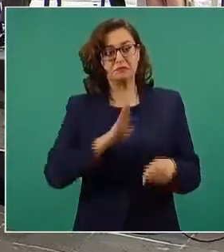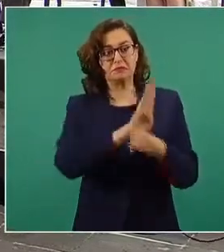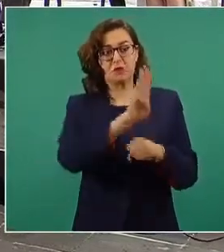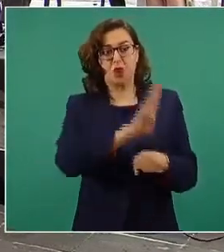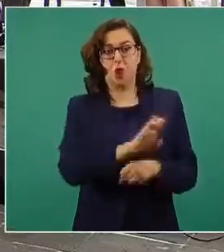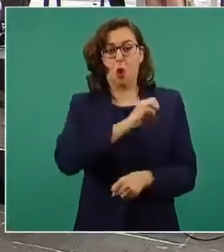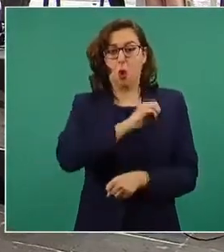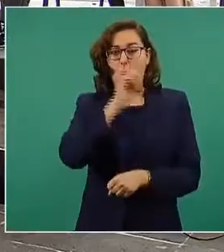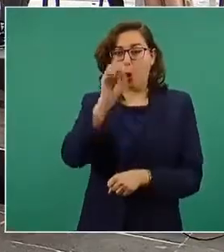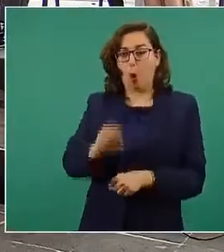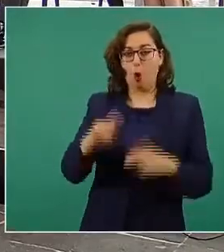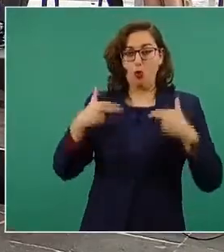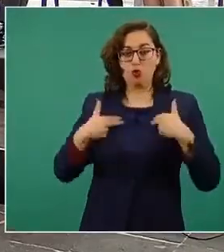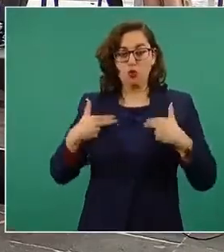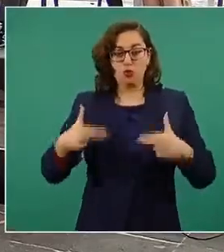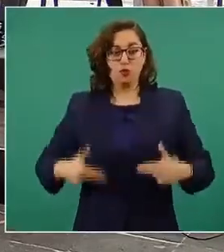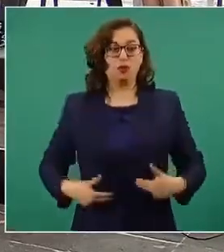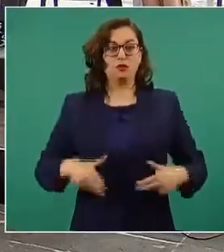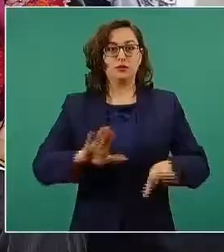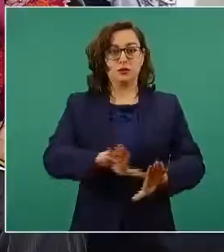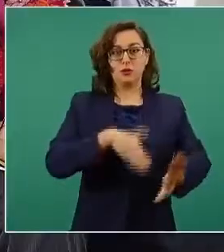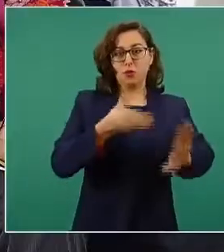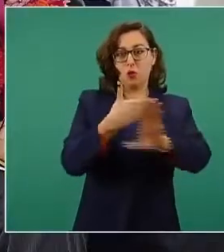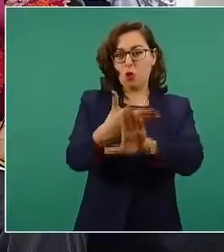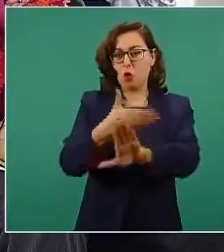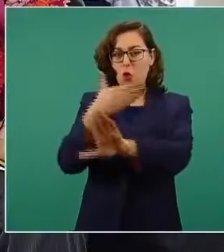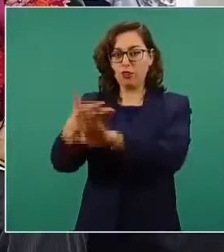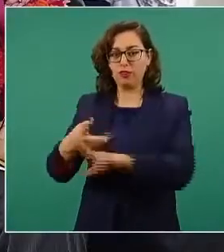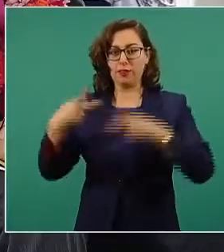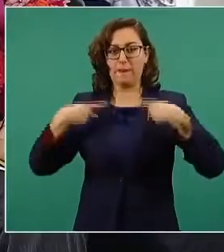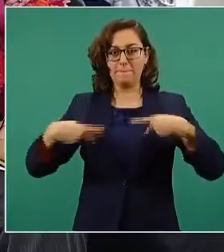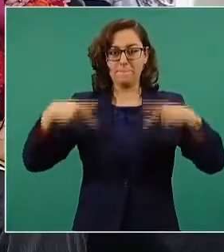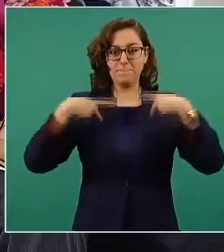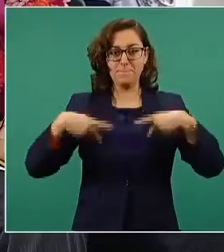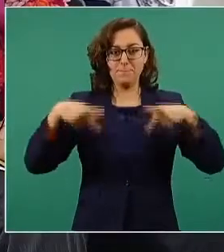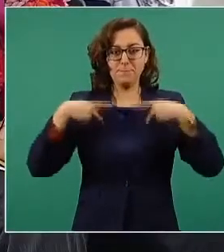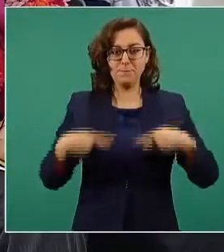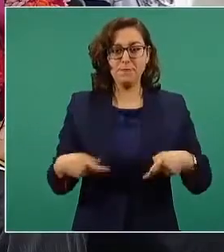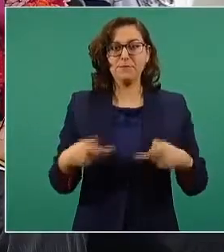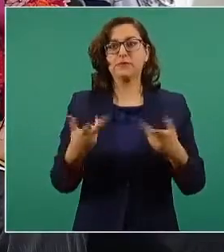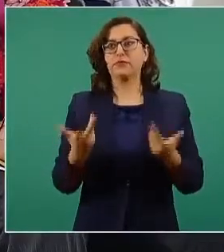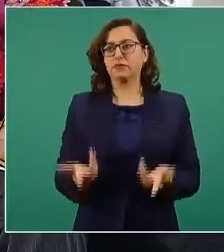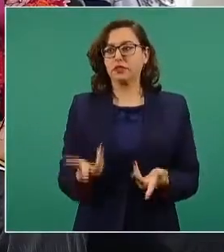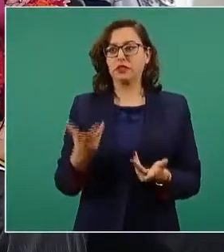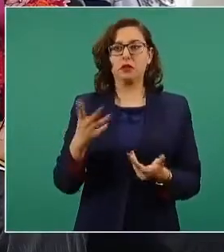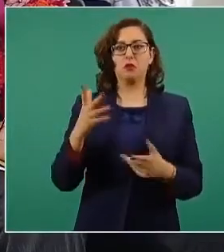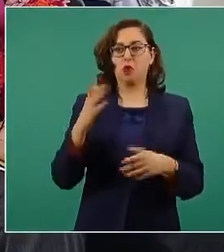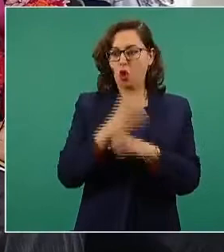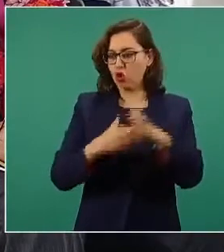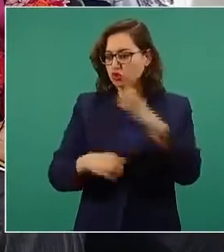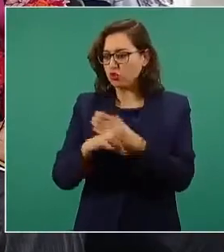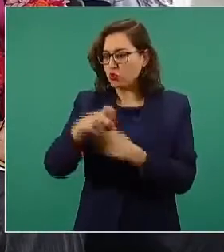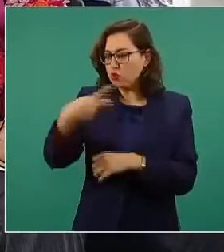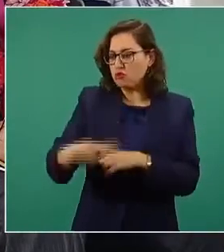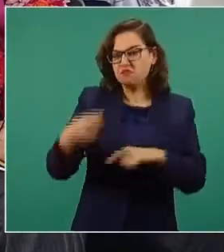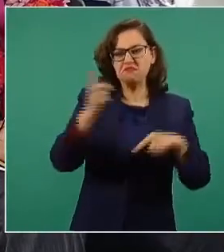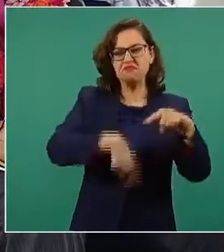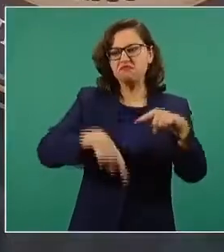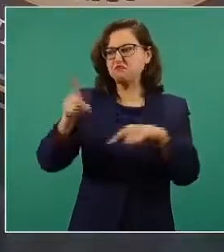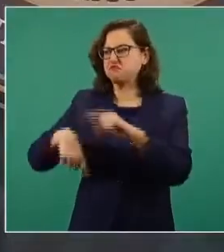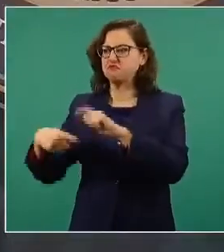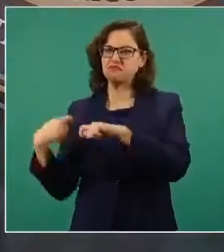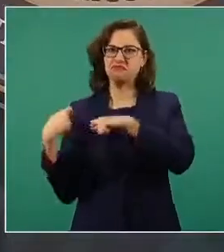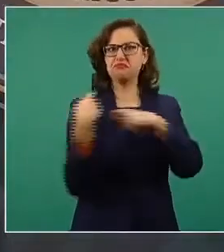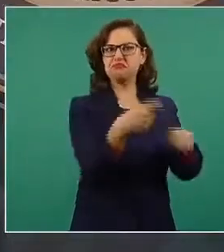xenofóbico, que desprecia la vida de su pueblo, que está expropiando bienes materiales públicos,